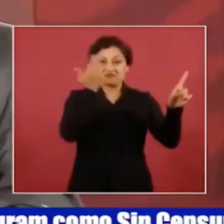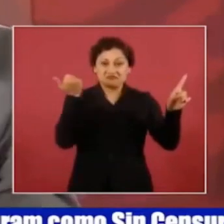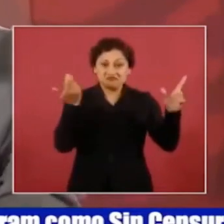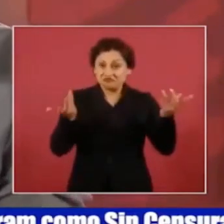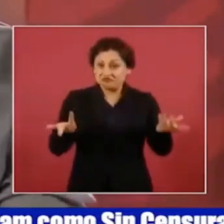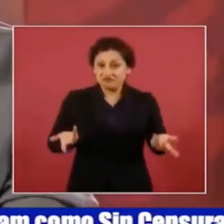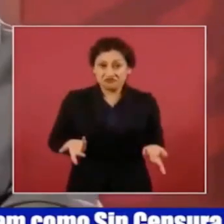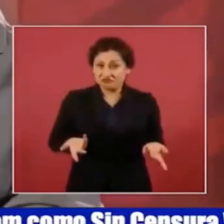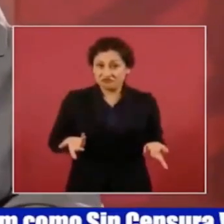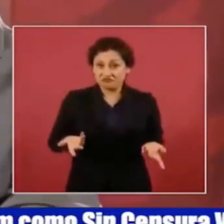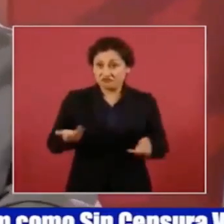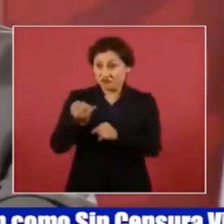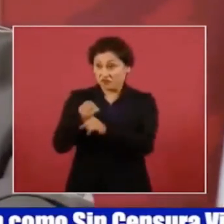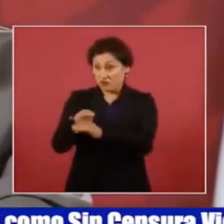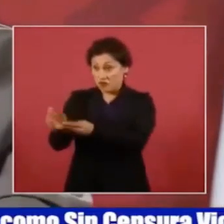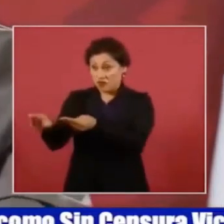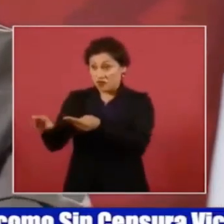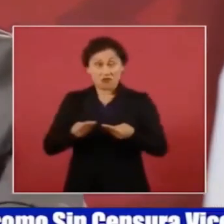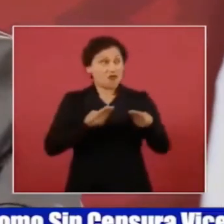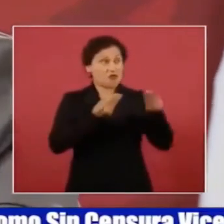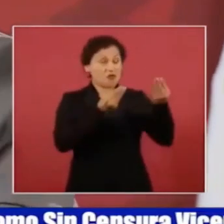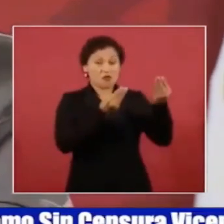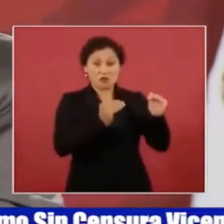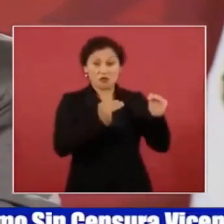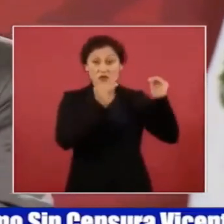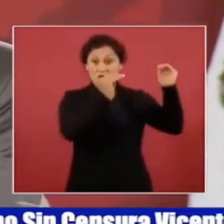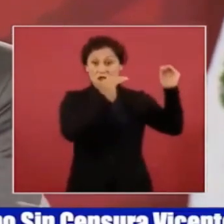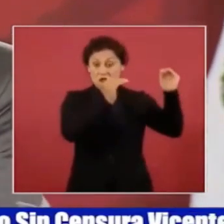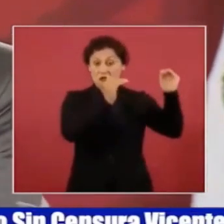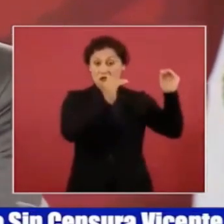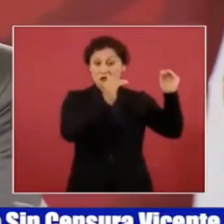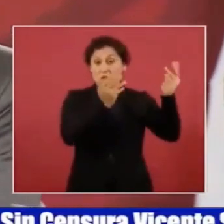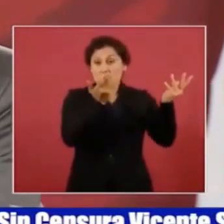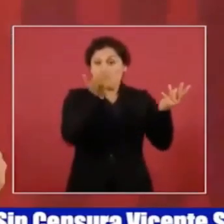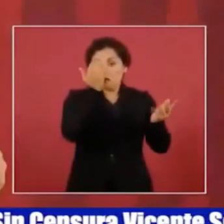esos informes arriba o a las autoridades superiores.